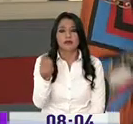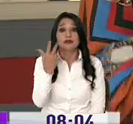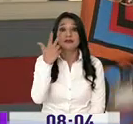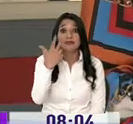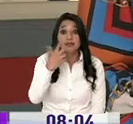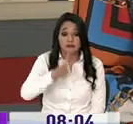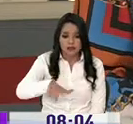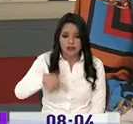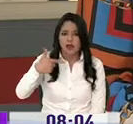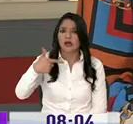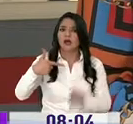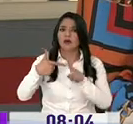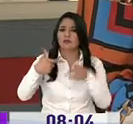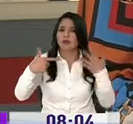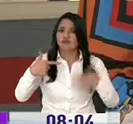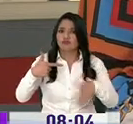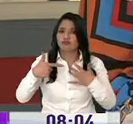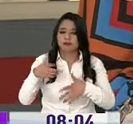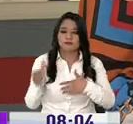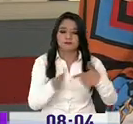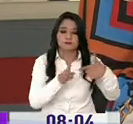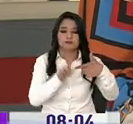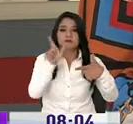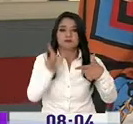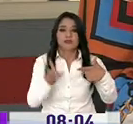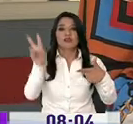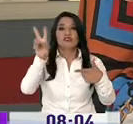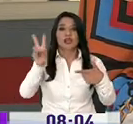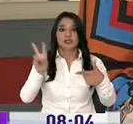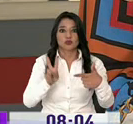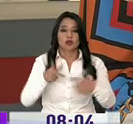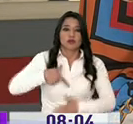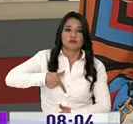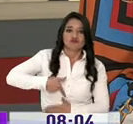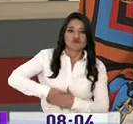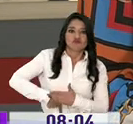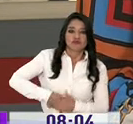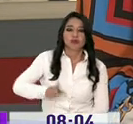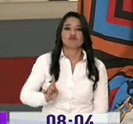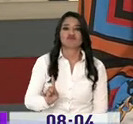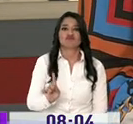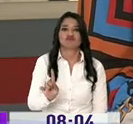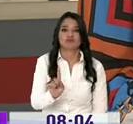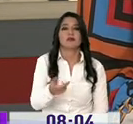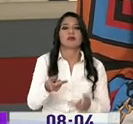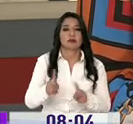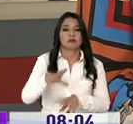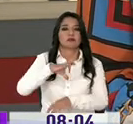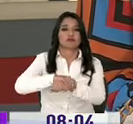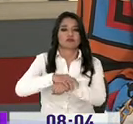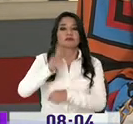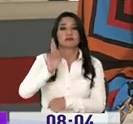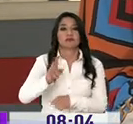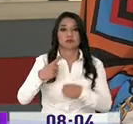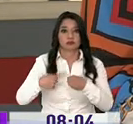tres armas de fuego, mientras que un venezolano que caminaba con un revólver en la cintura fue detenido también en el sur de